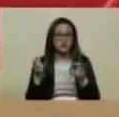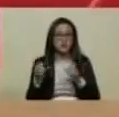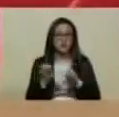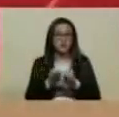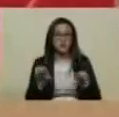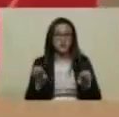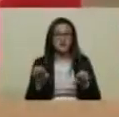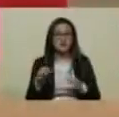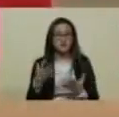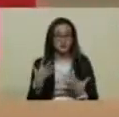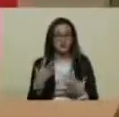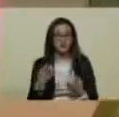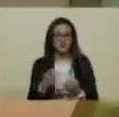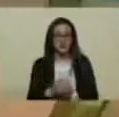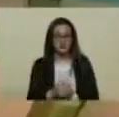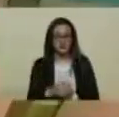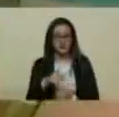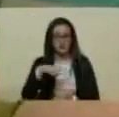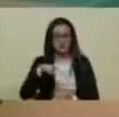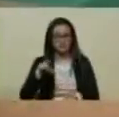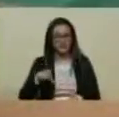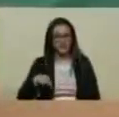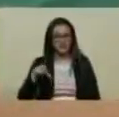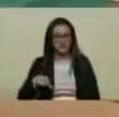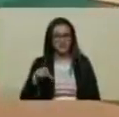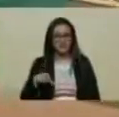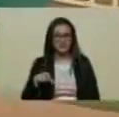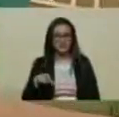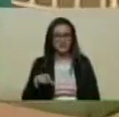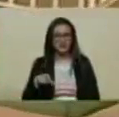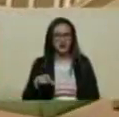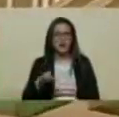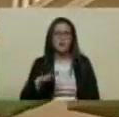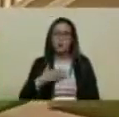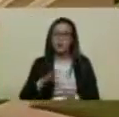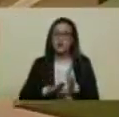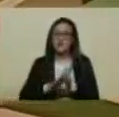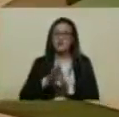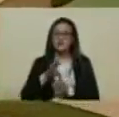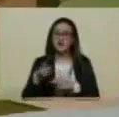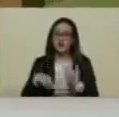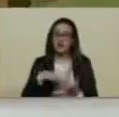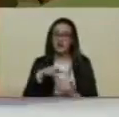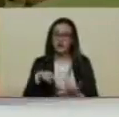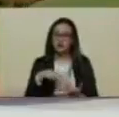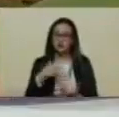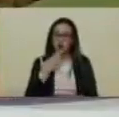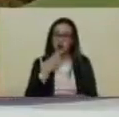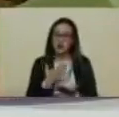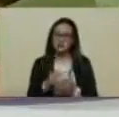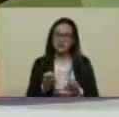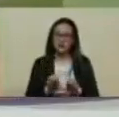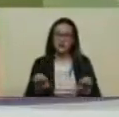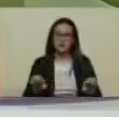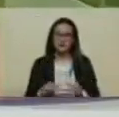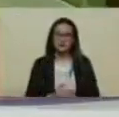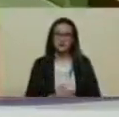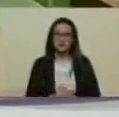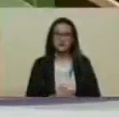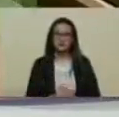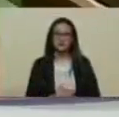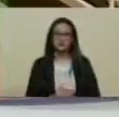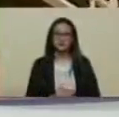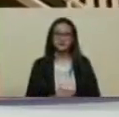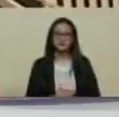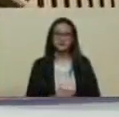ha comprendido y comprende la necesidad de que podemos avanzar en revolución, es gracias a la educación. En ese